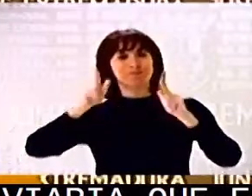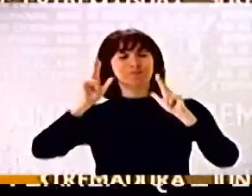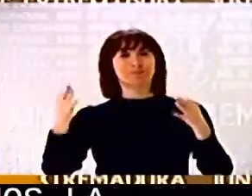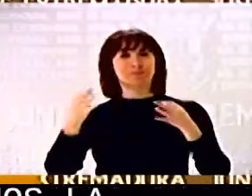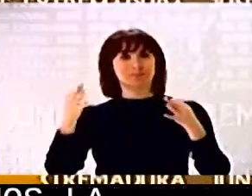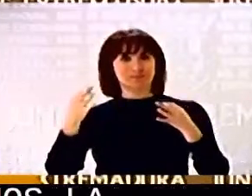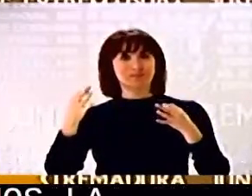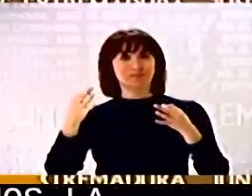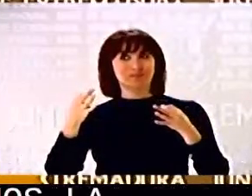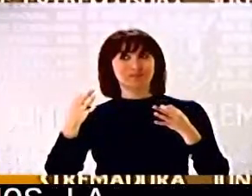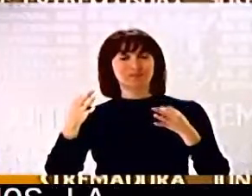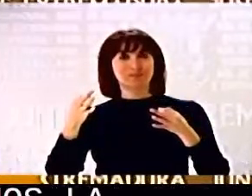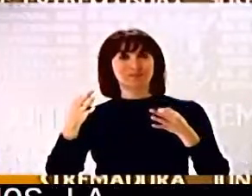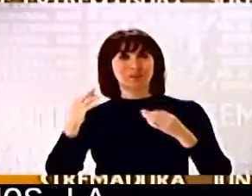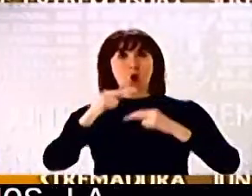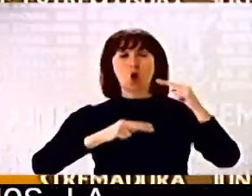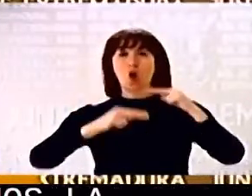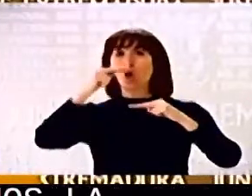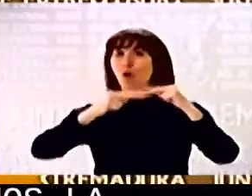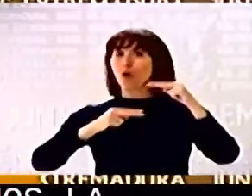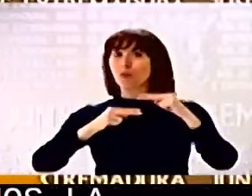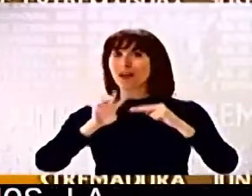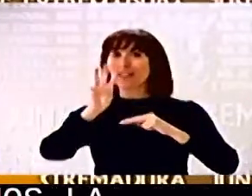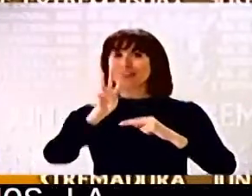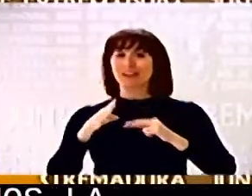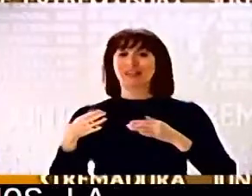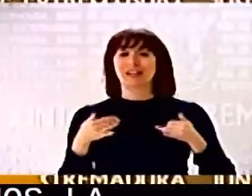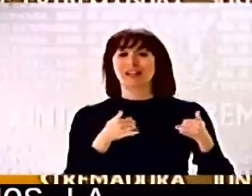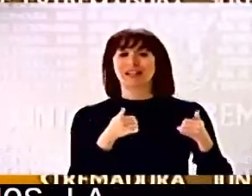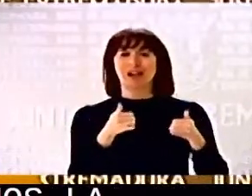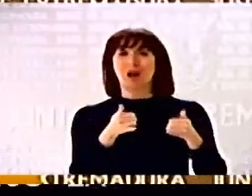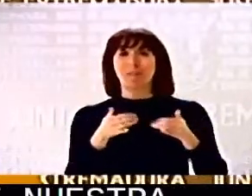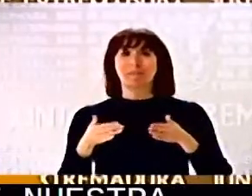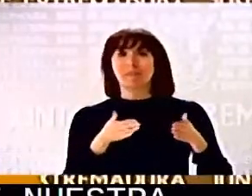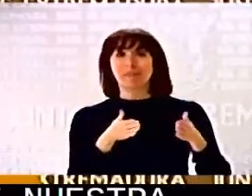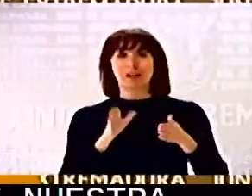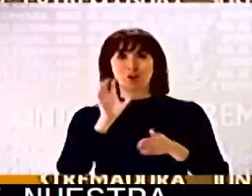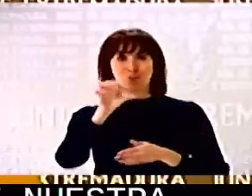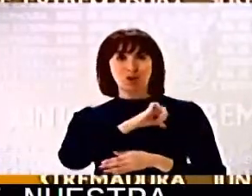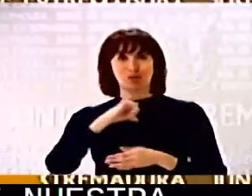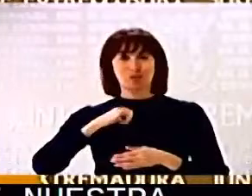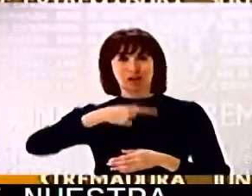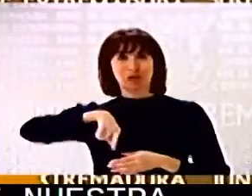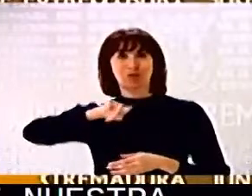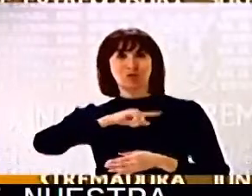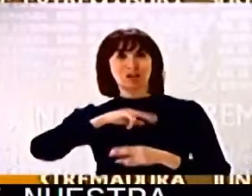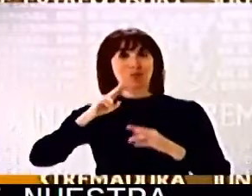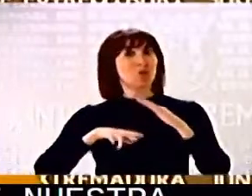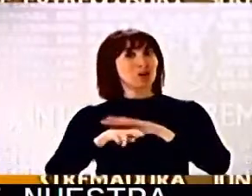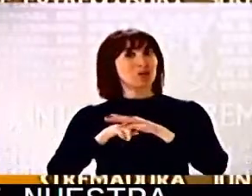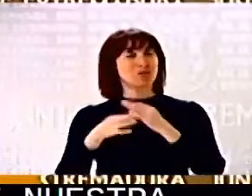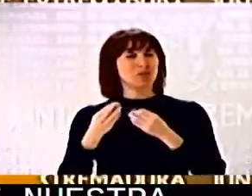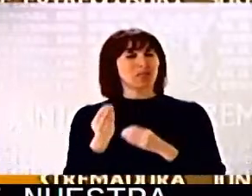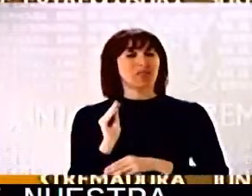licitación de obras de 3 caminos de nuestra comunidad autónoma, con unos recursos de